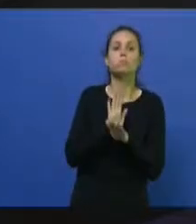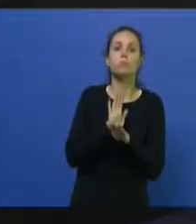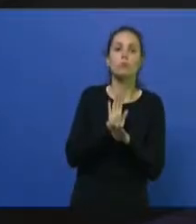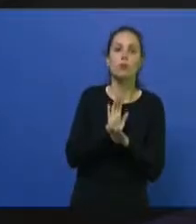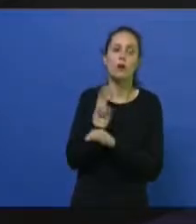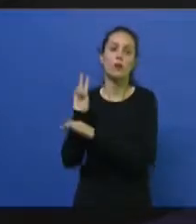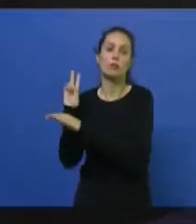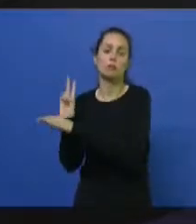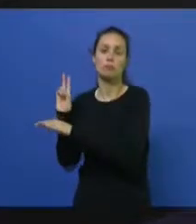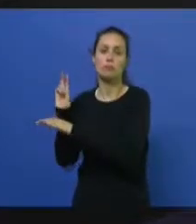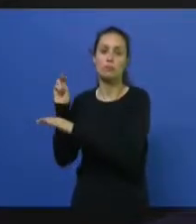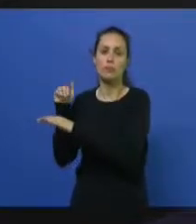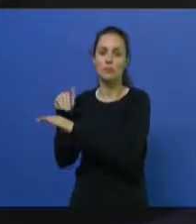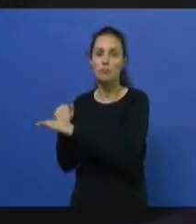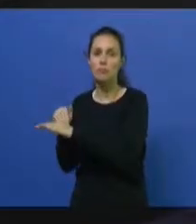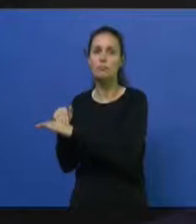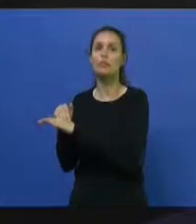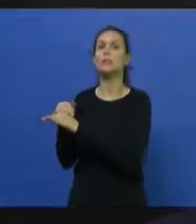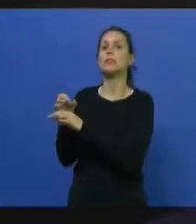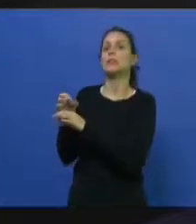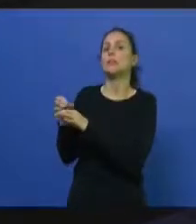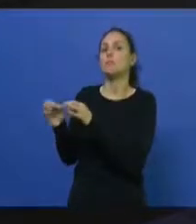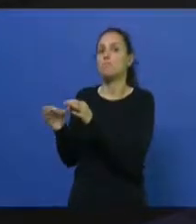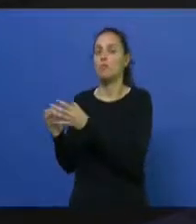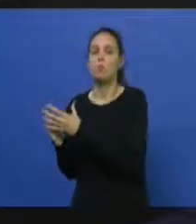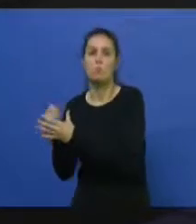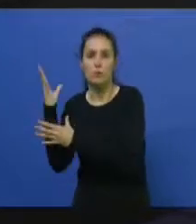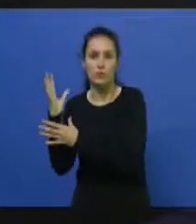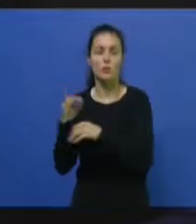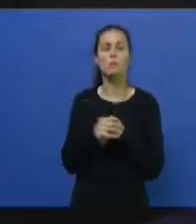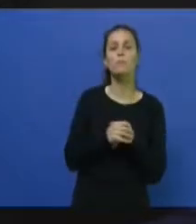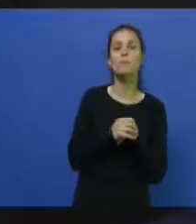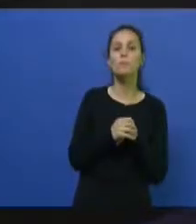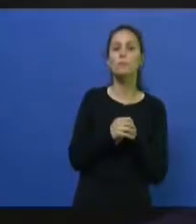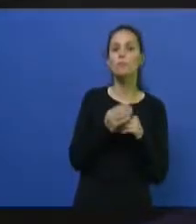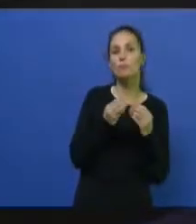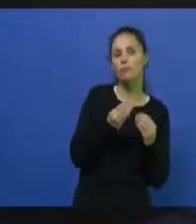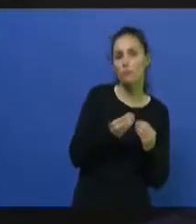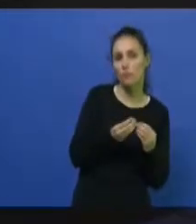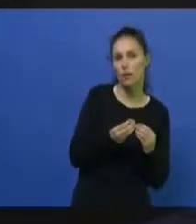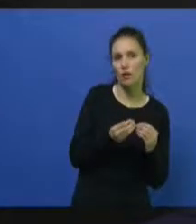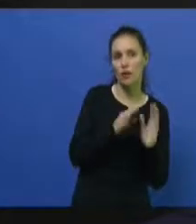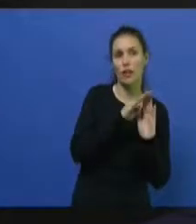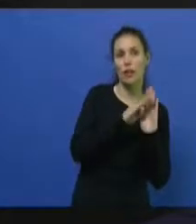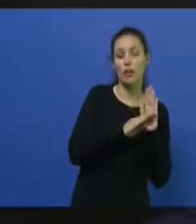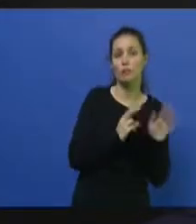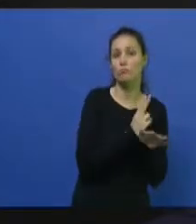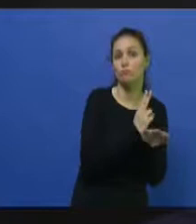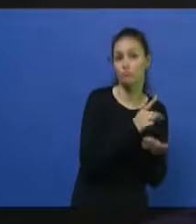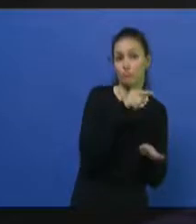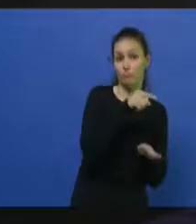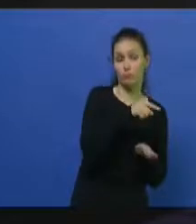la iniciativa. Sumarlo. De decir, bueno, a ver, tenemos esto. Abramos un registro también, o que se trate el Consejo de Villanueva y también, para